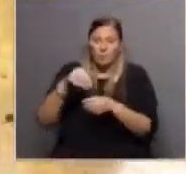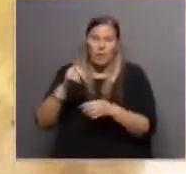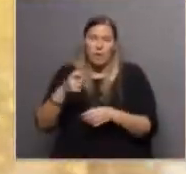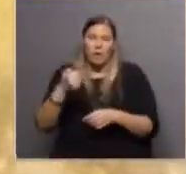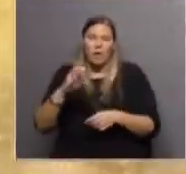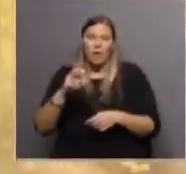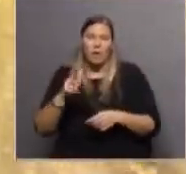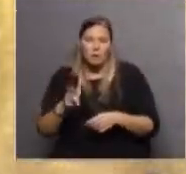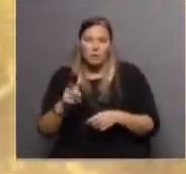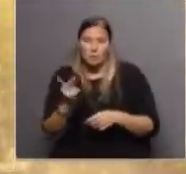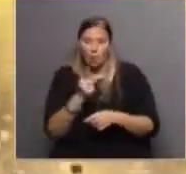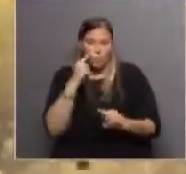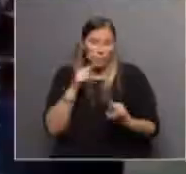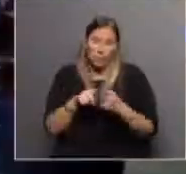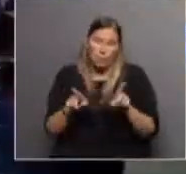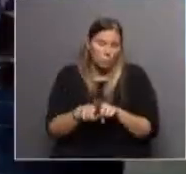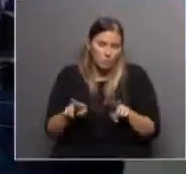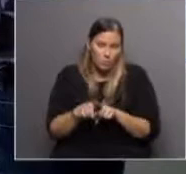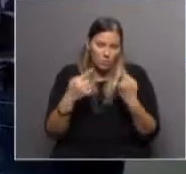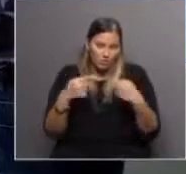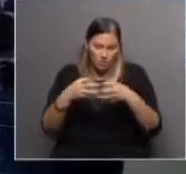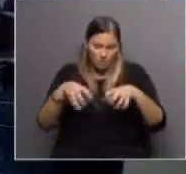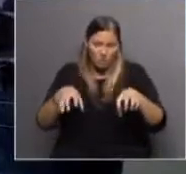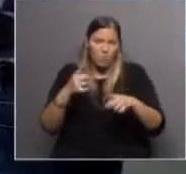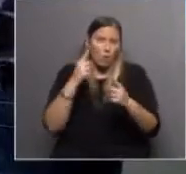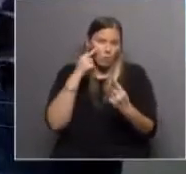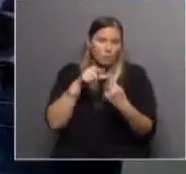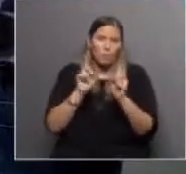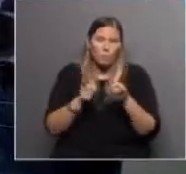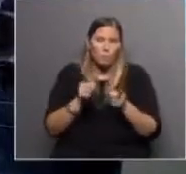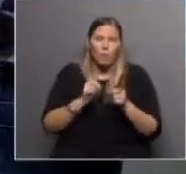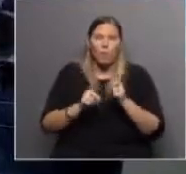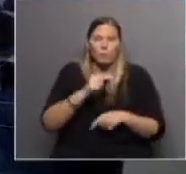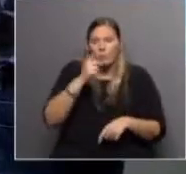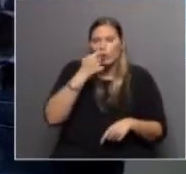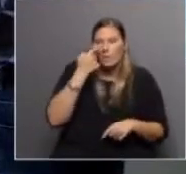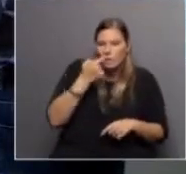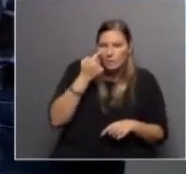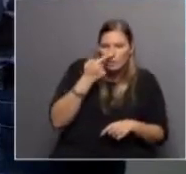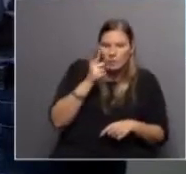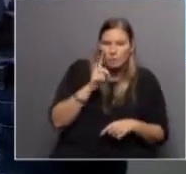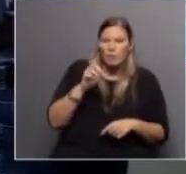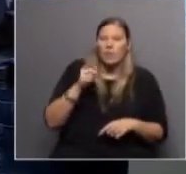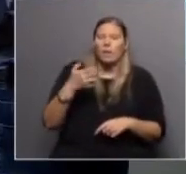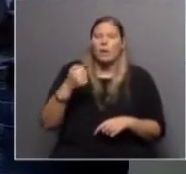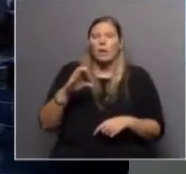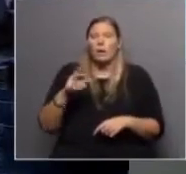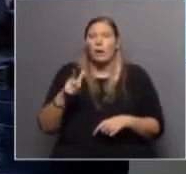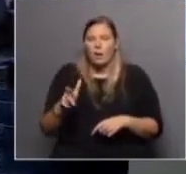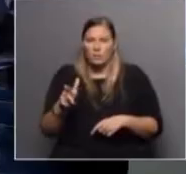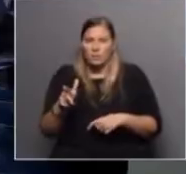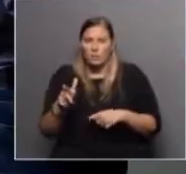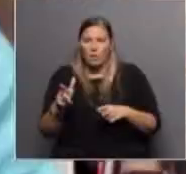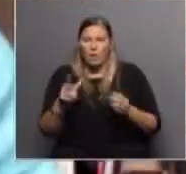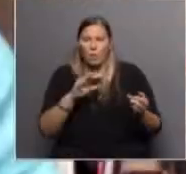el objetivo en sí es el mismo, obviamente cuando hay cosas que nos parecen interesantes, a ver, el GACH se nutre del